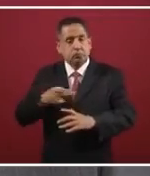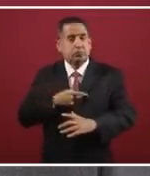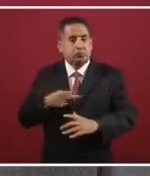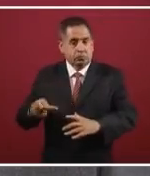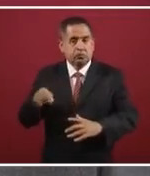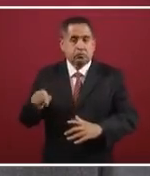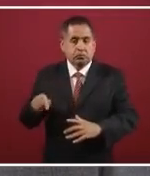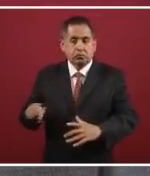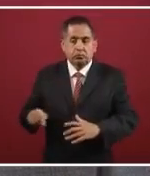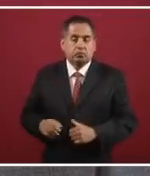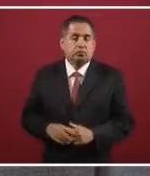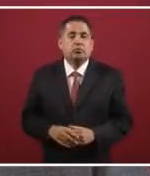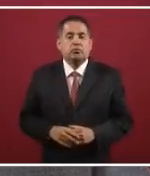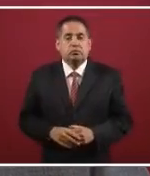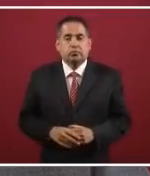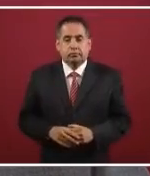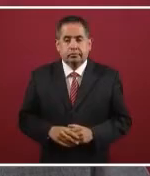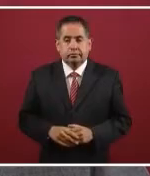pobres,